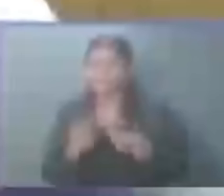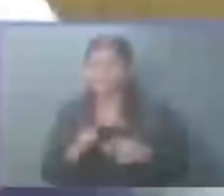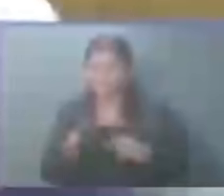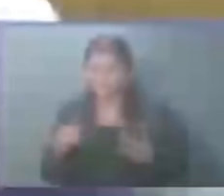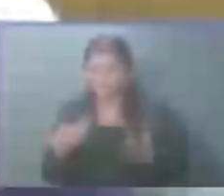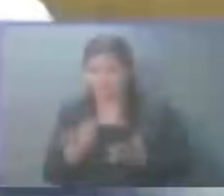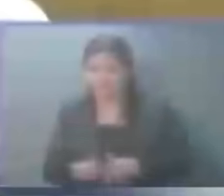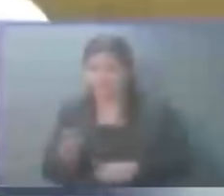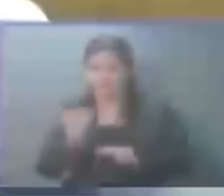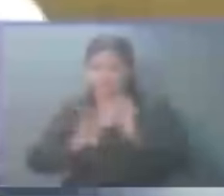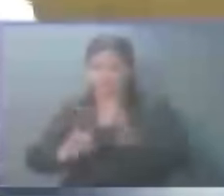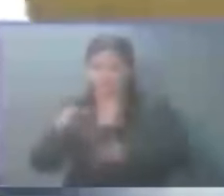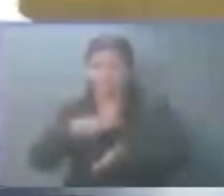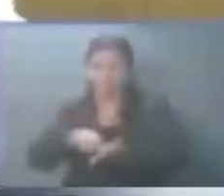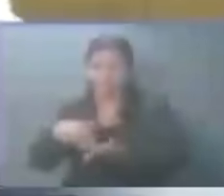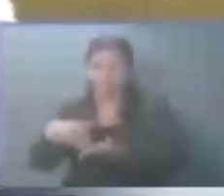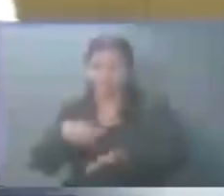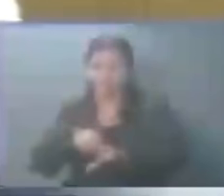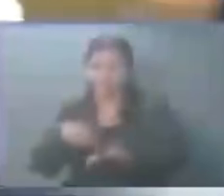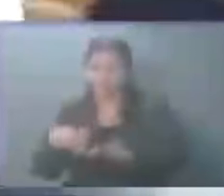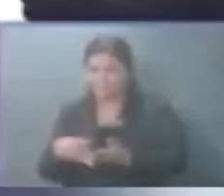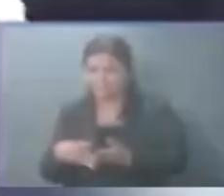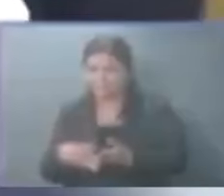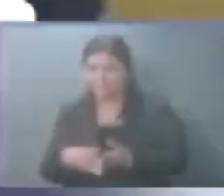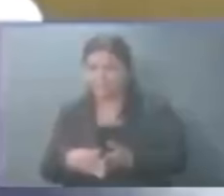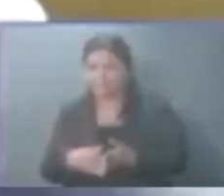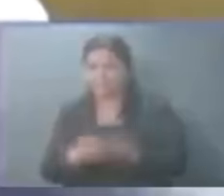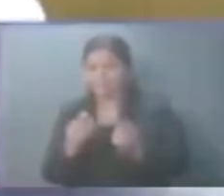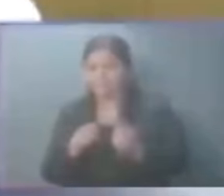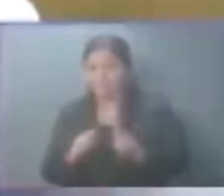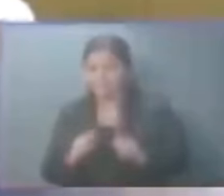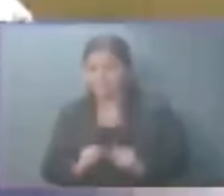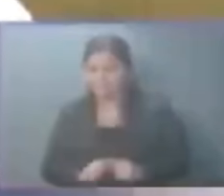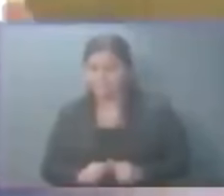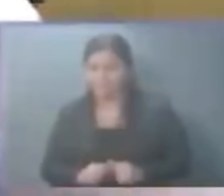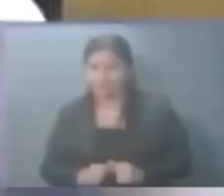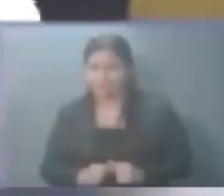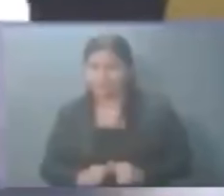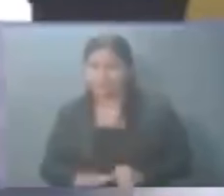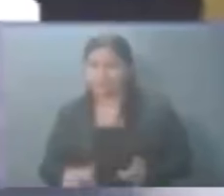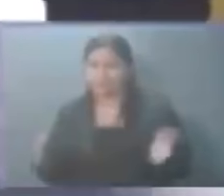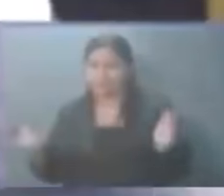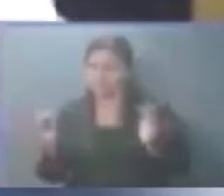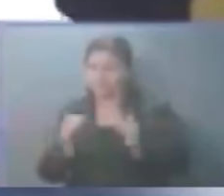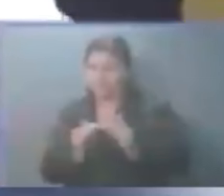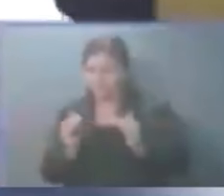en algunos municipios últimamente. Como un cuerpo